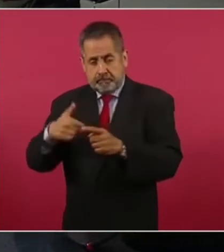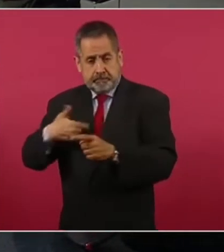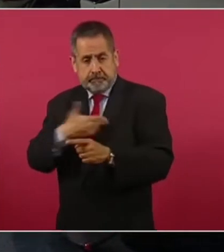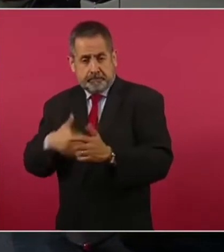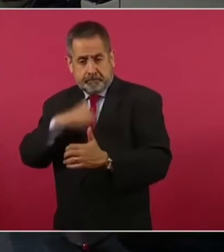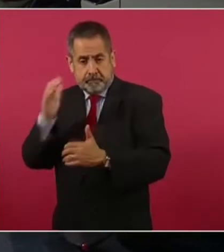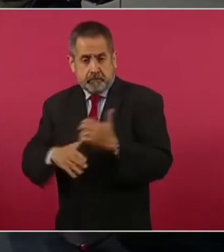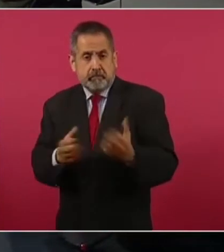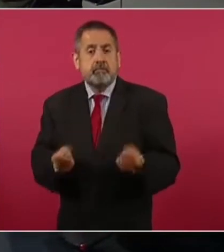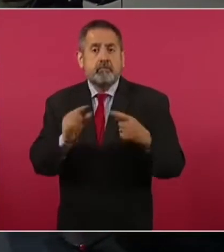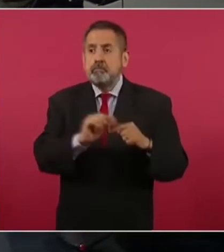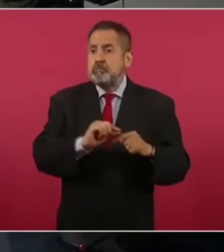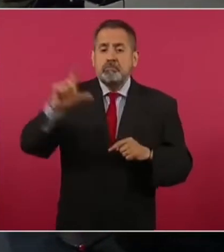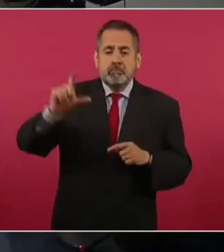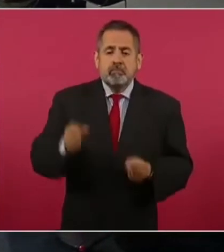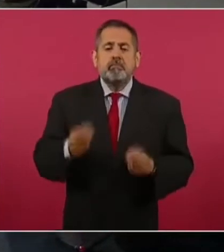Ese es el dato.